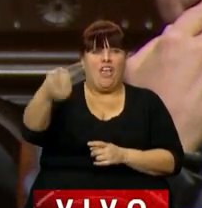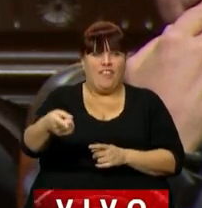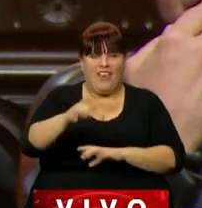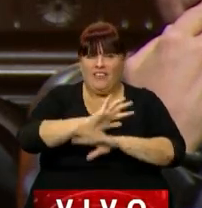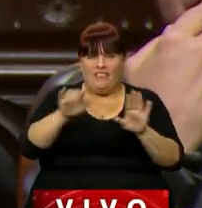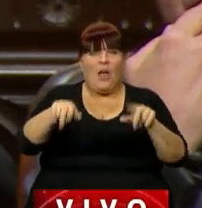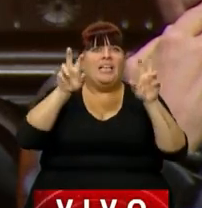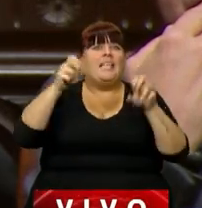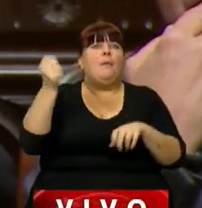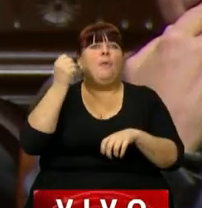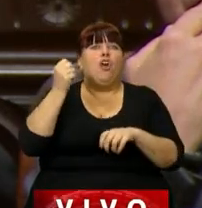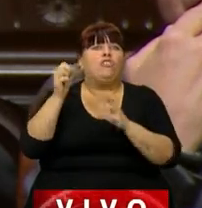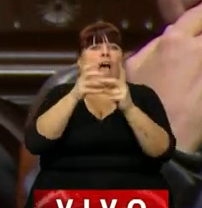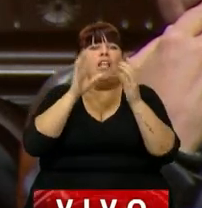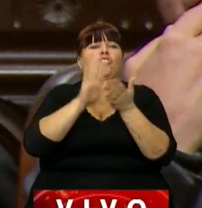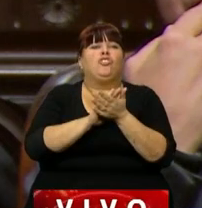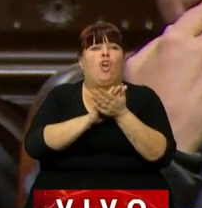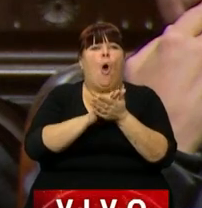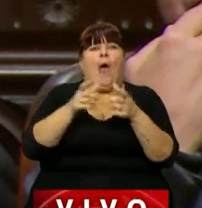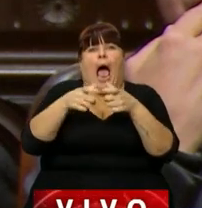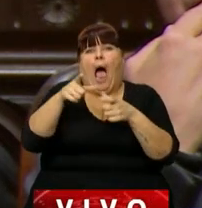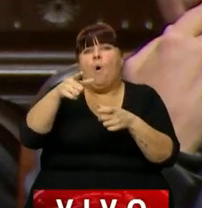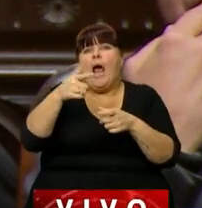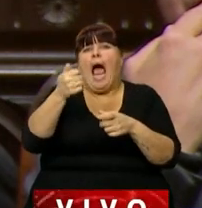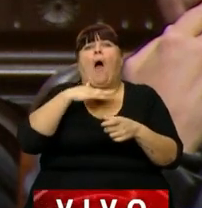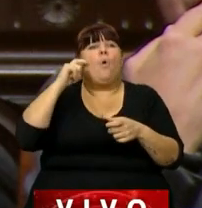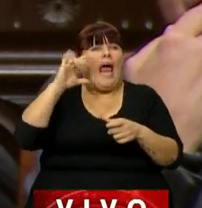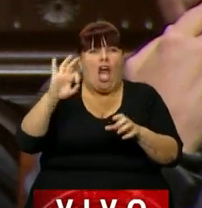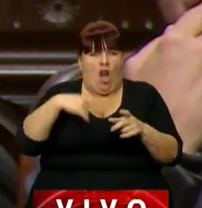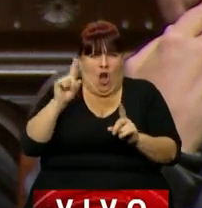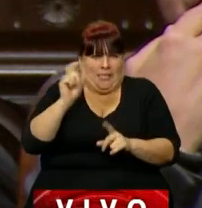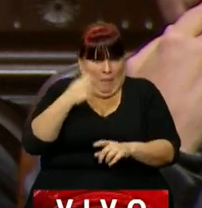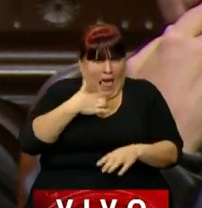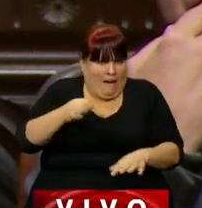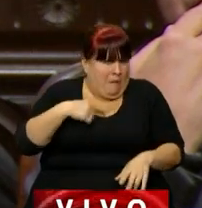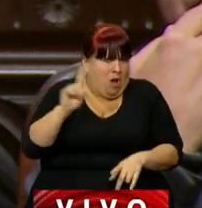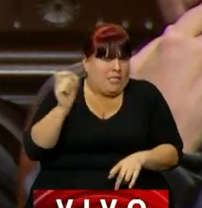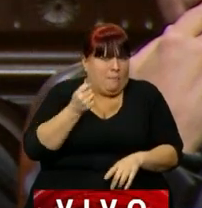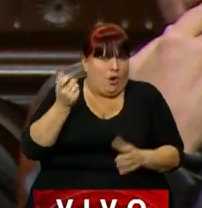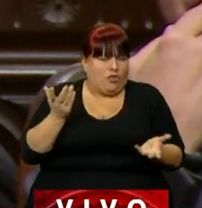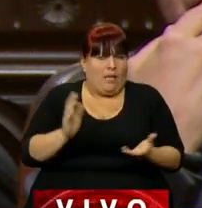el único tema importante que se trató, el tema del agujero que para mí no es relevante, sinceramente.